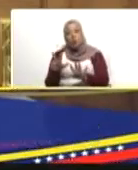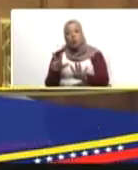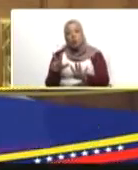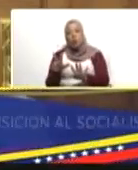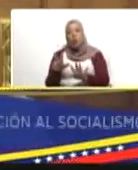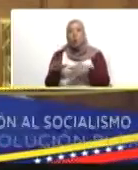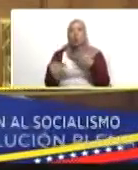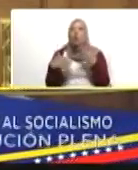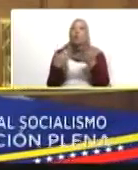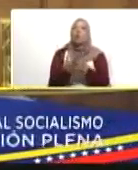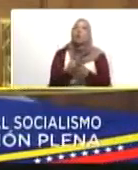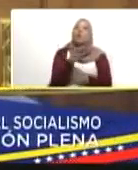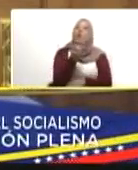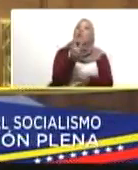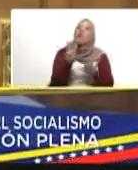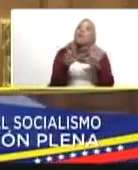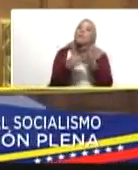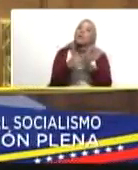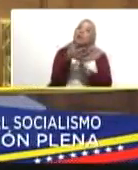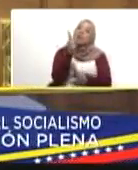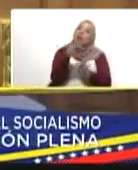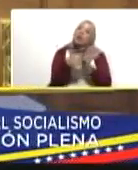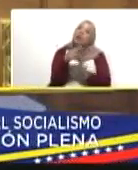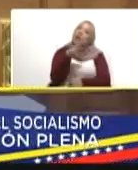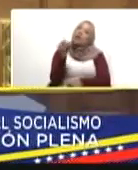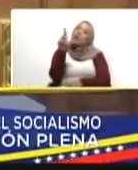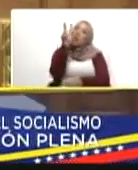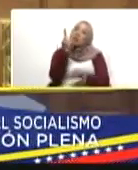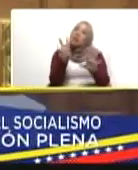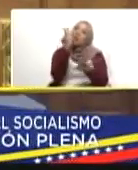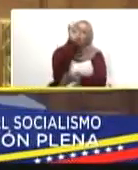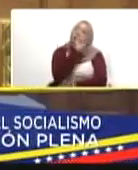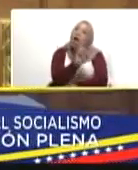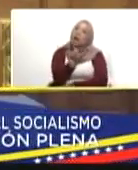2029 2030 7